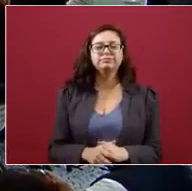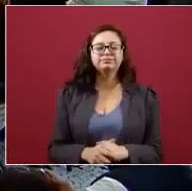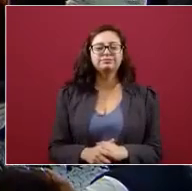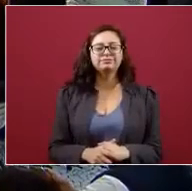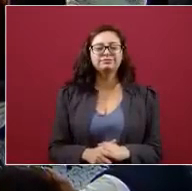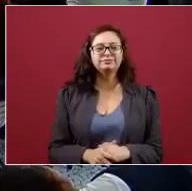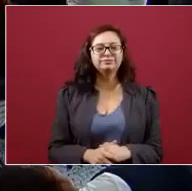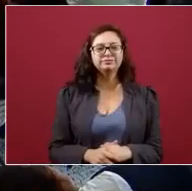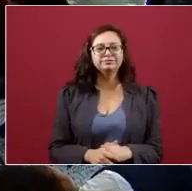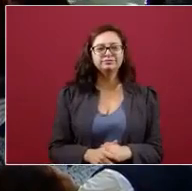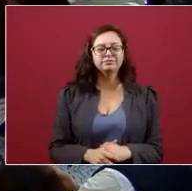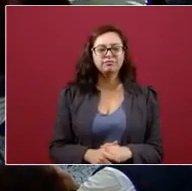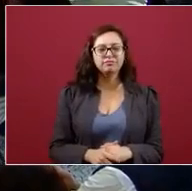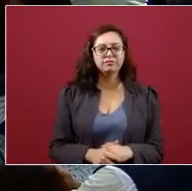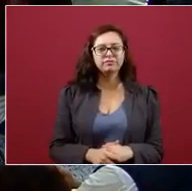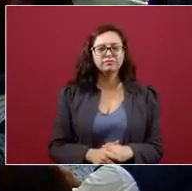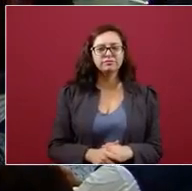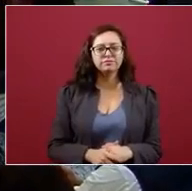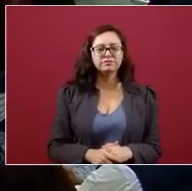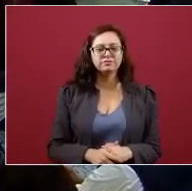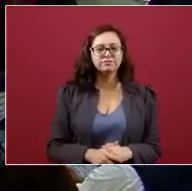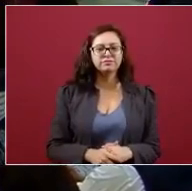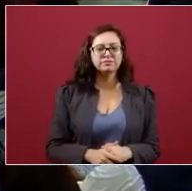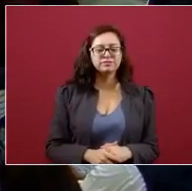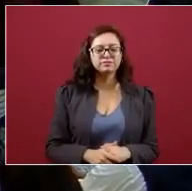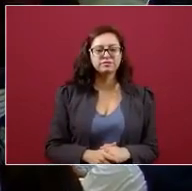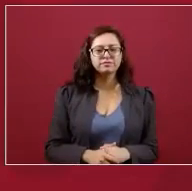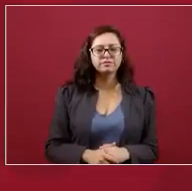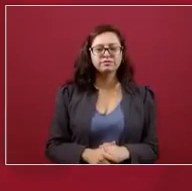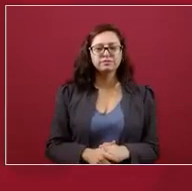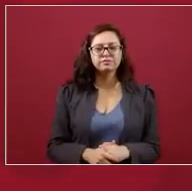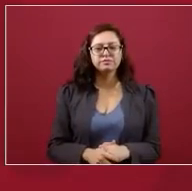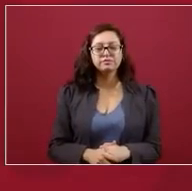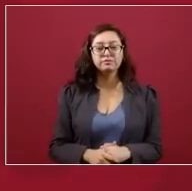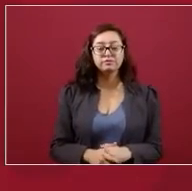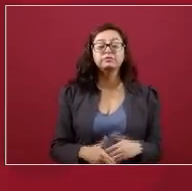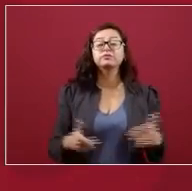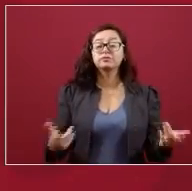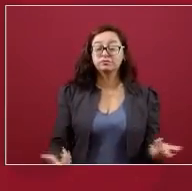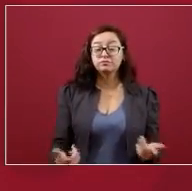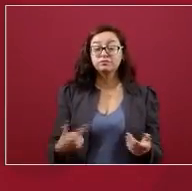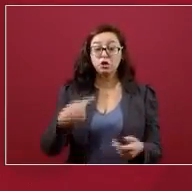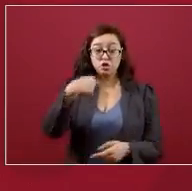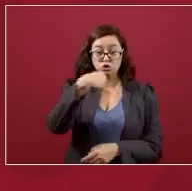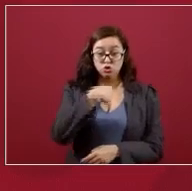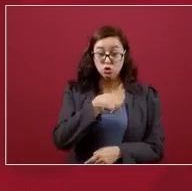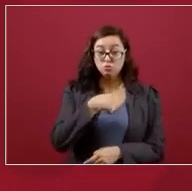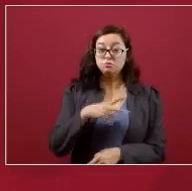Voy a decir de que soy partidario de la democracia,